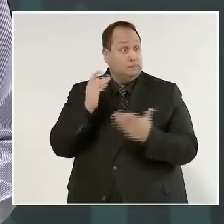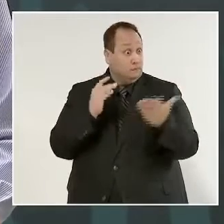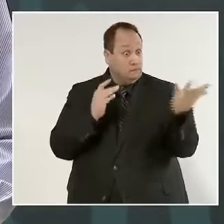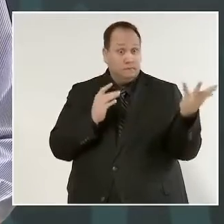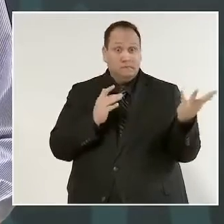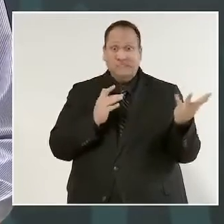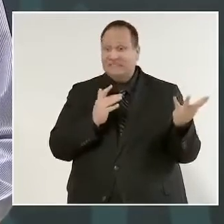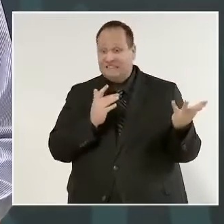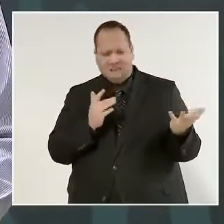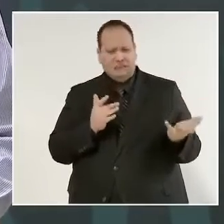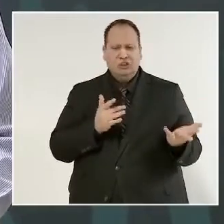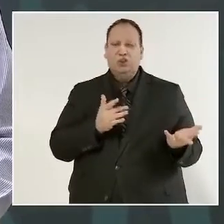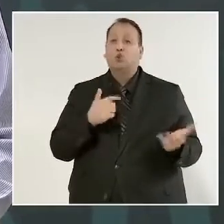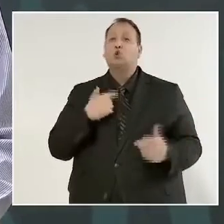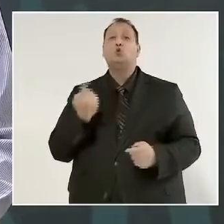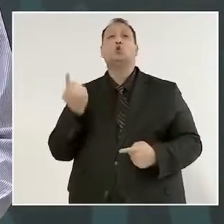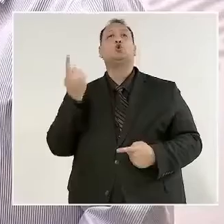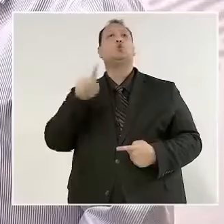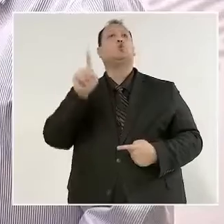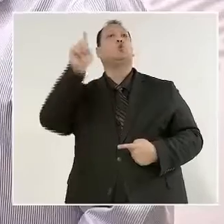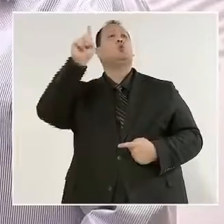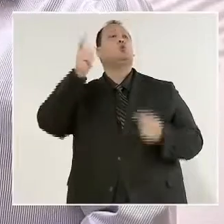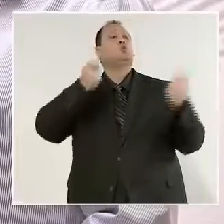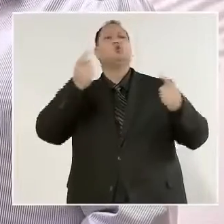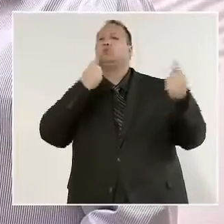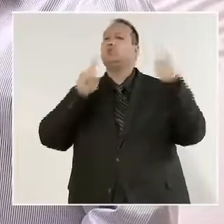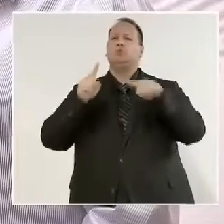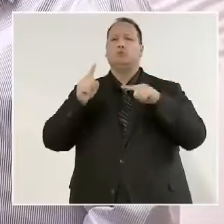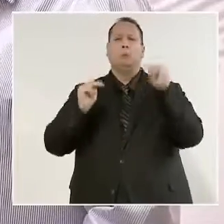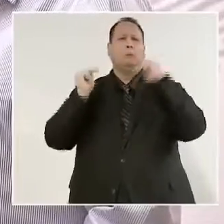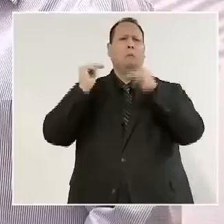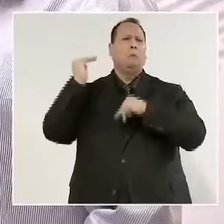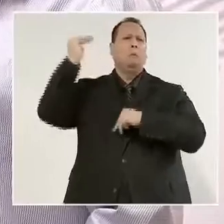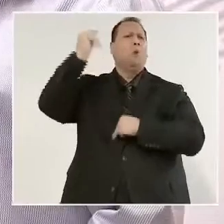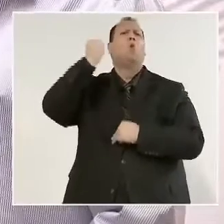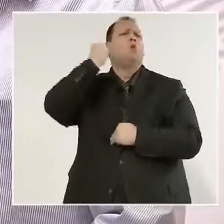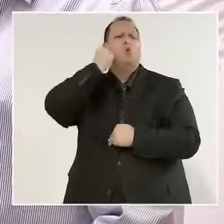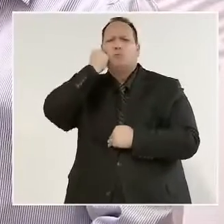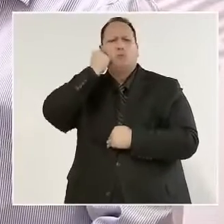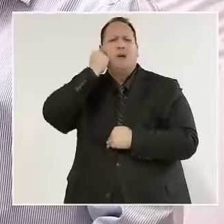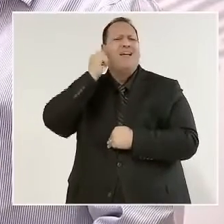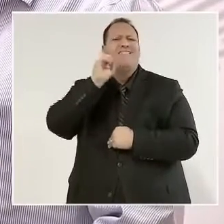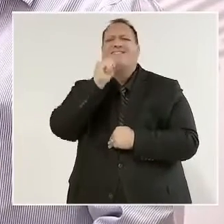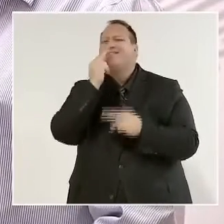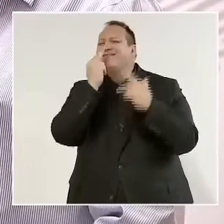nadie se va a poder sentir absoluto en ningún nivel de la escala.